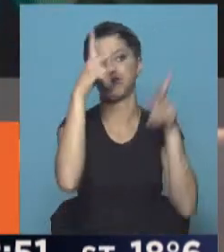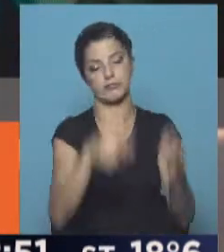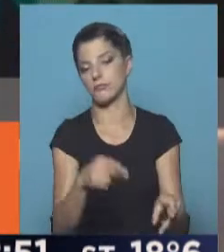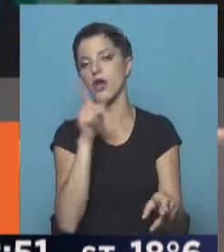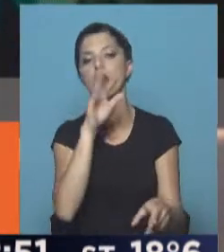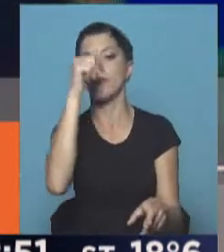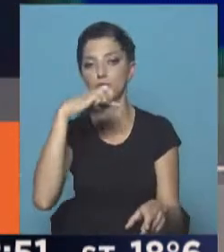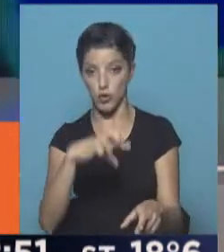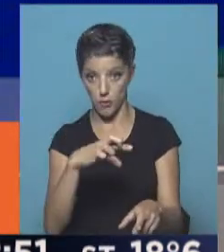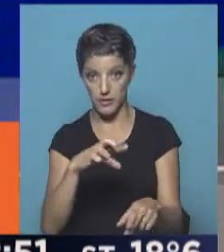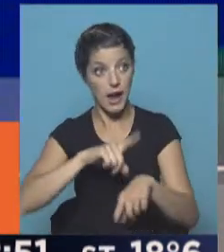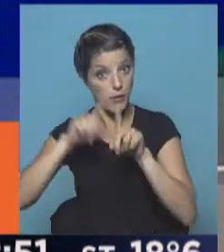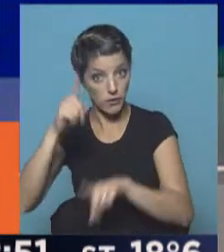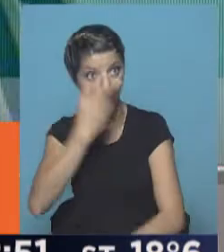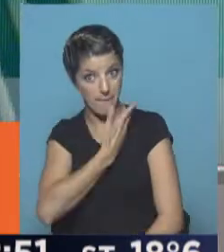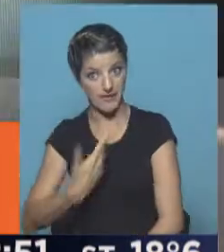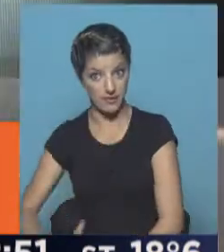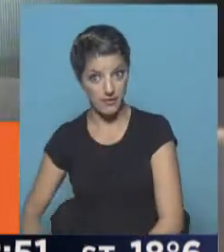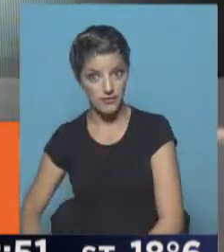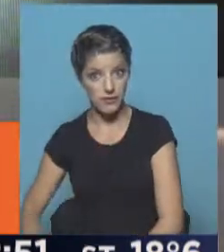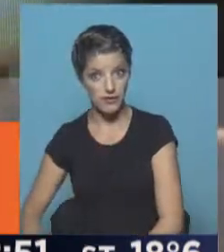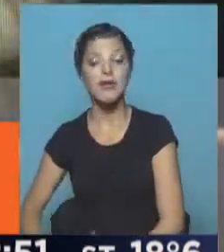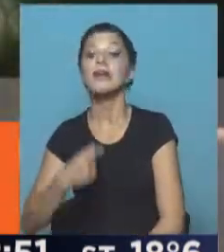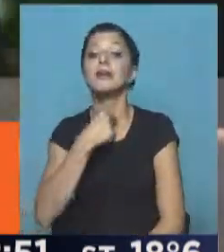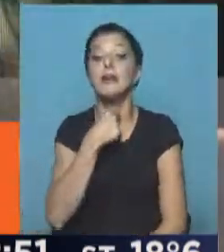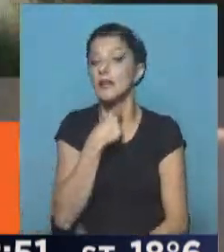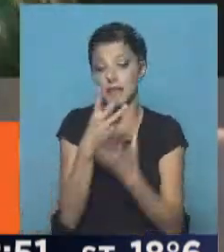propio Barack Obama, quien quiere irse dejando las relaciones con Cuba